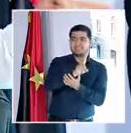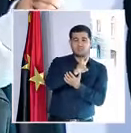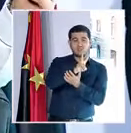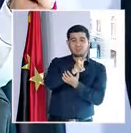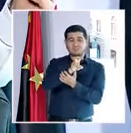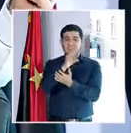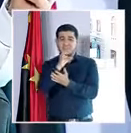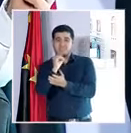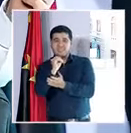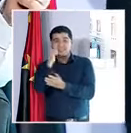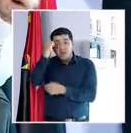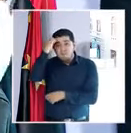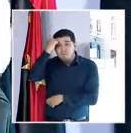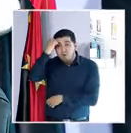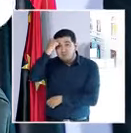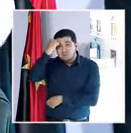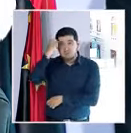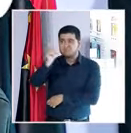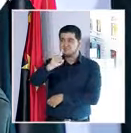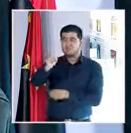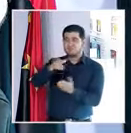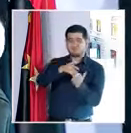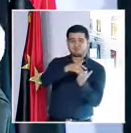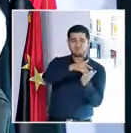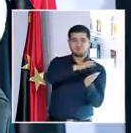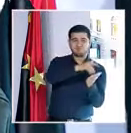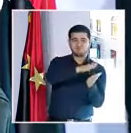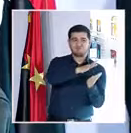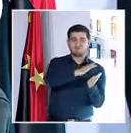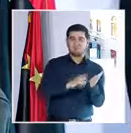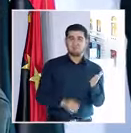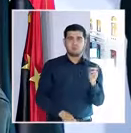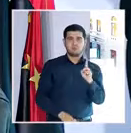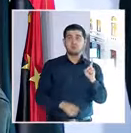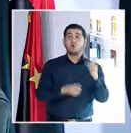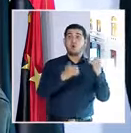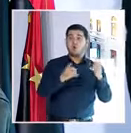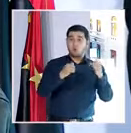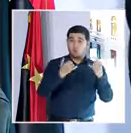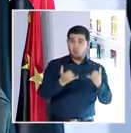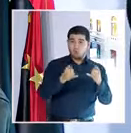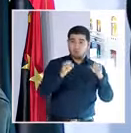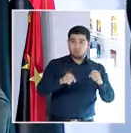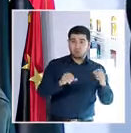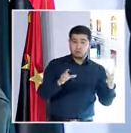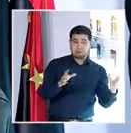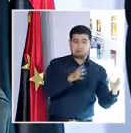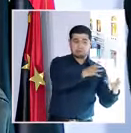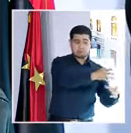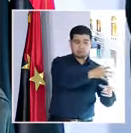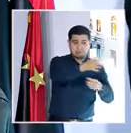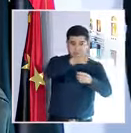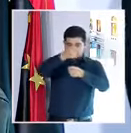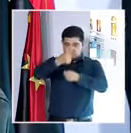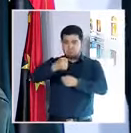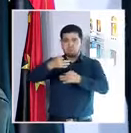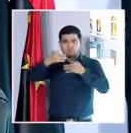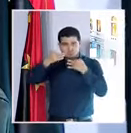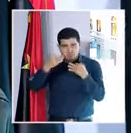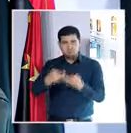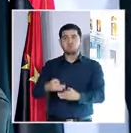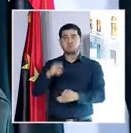se fueran para la calle, sino que hoy estén en la nómina oficial vinculados en la planta docente